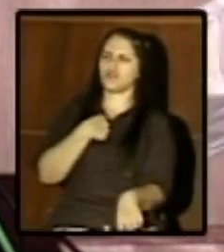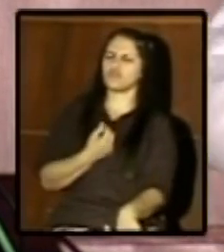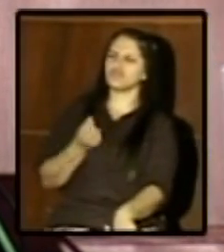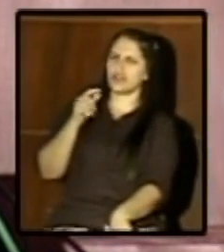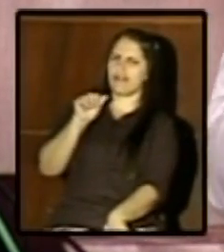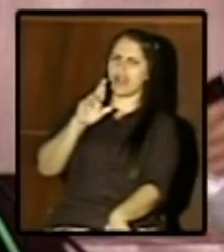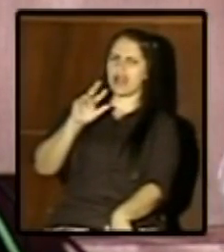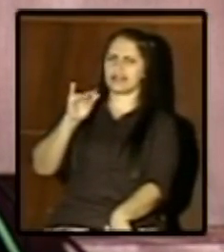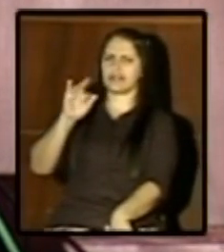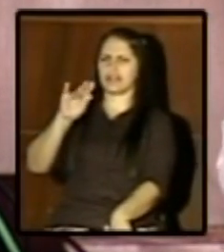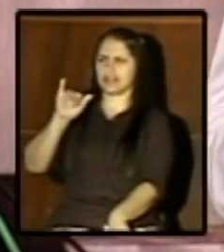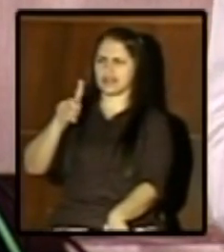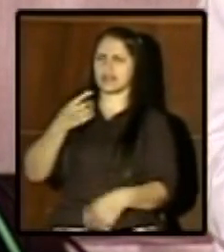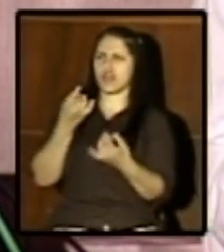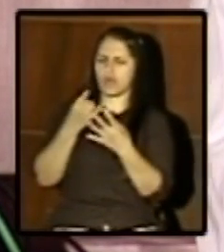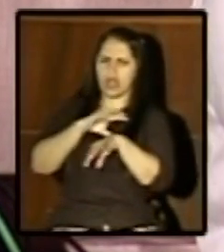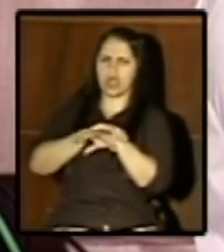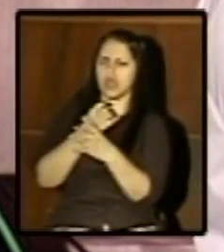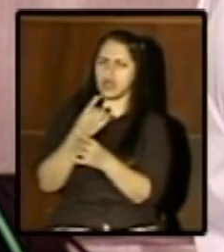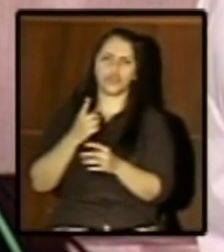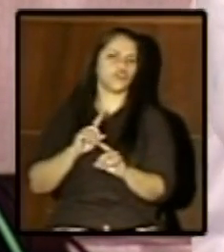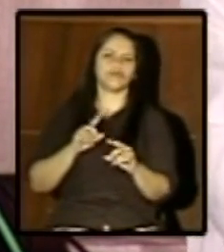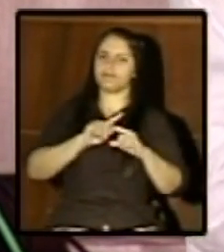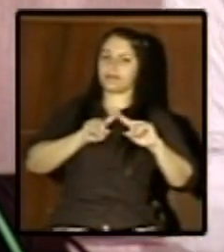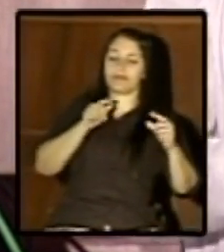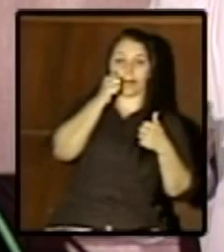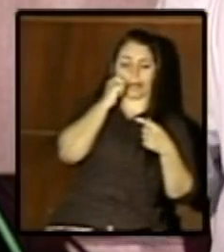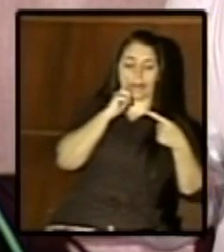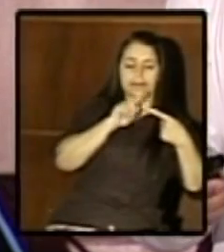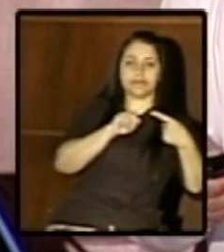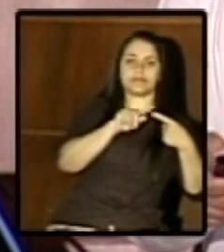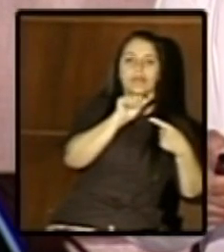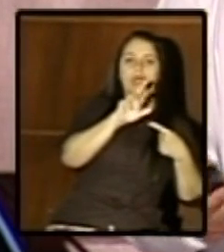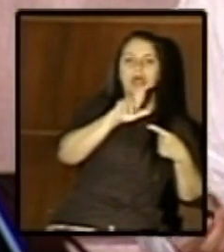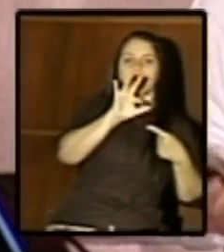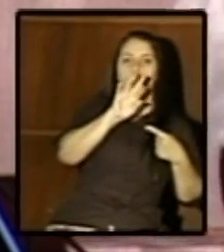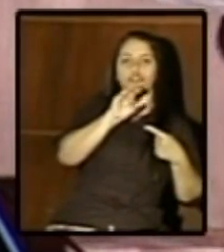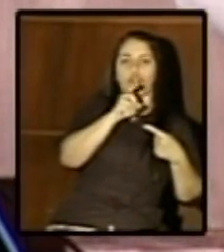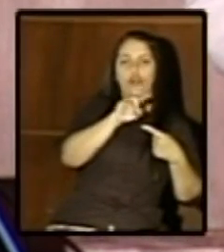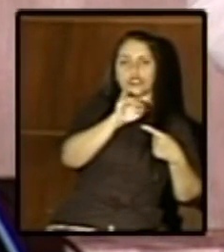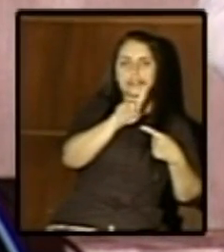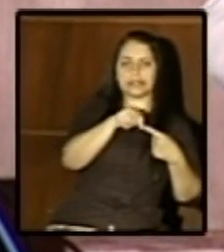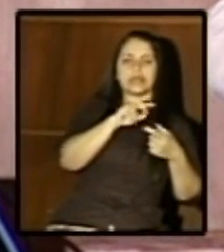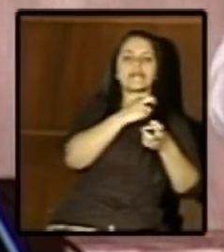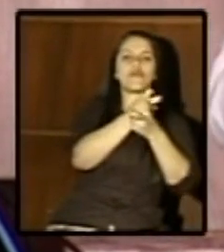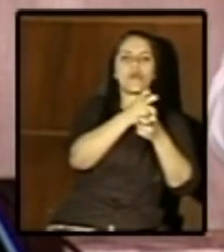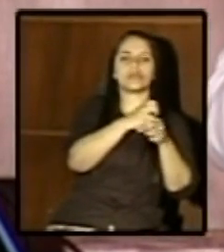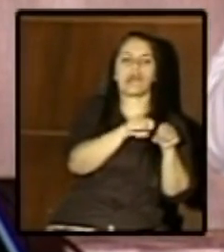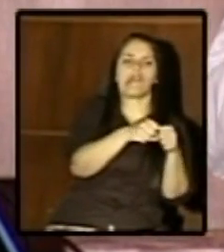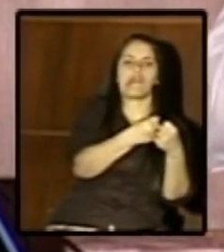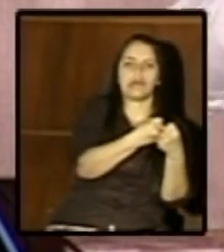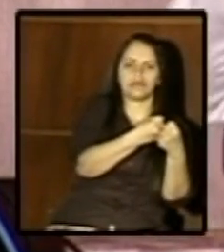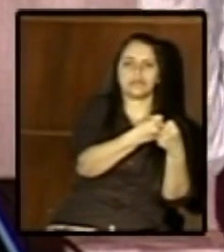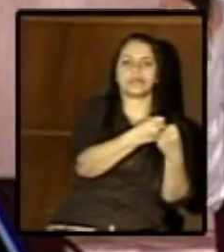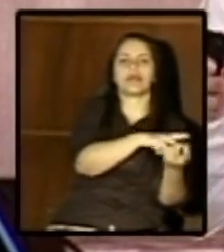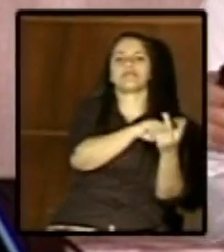sepan. Doctor, es que yo tengo artritis. Entonces uno ahí mismo piensa, ¿sí? ¿Cómo le hicieron el diagnóstico? No, es que me duele por acá, me duele… Bueno, la artrosis es el